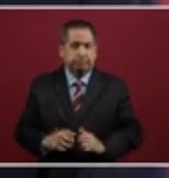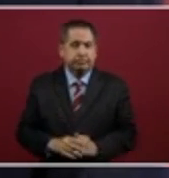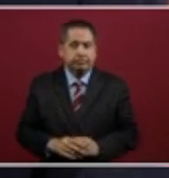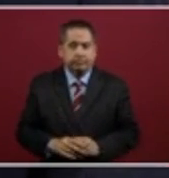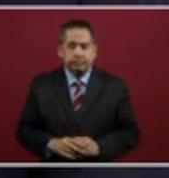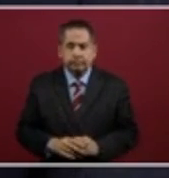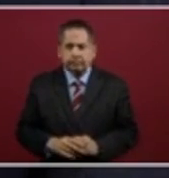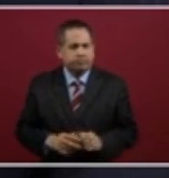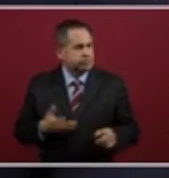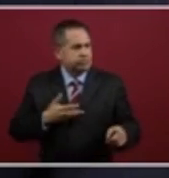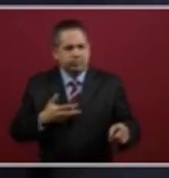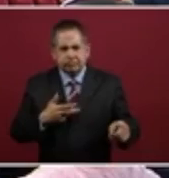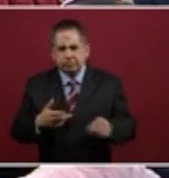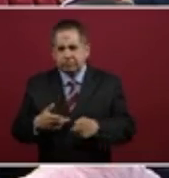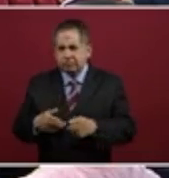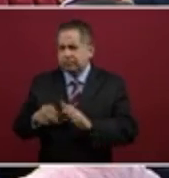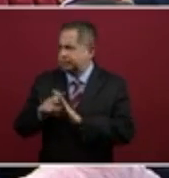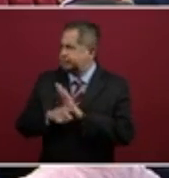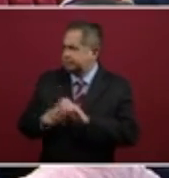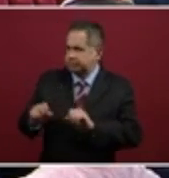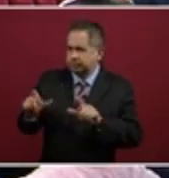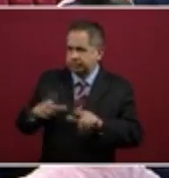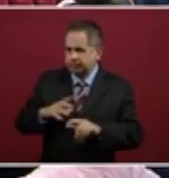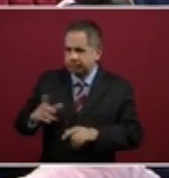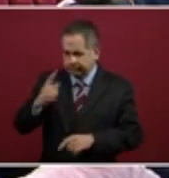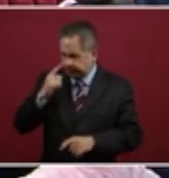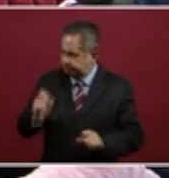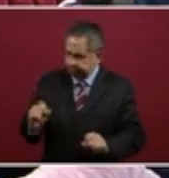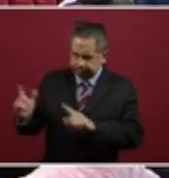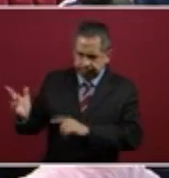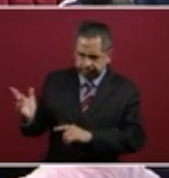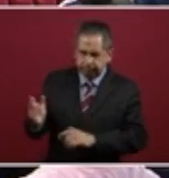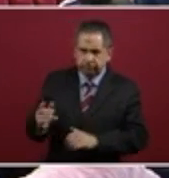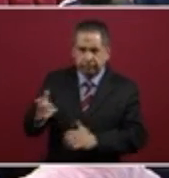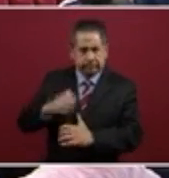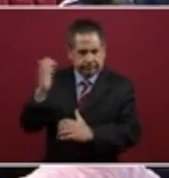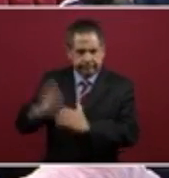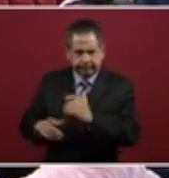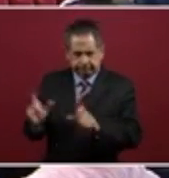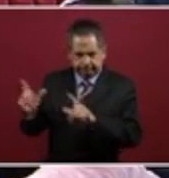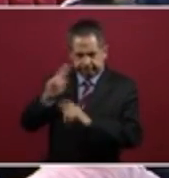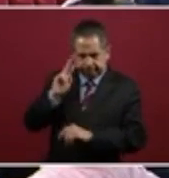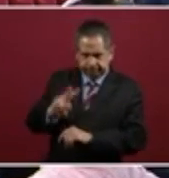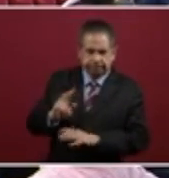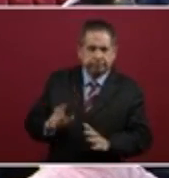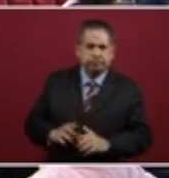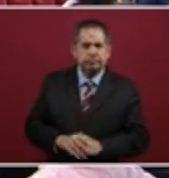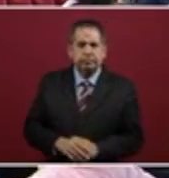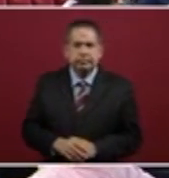¿No tienen ahí el video? A ver, con eso terminamos. Pero